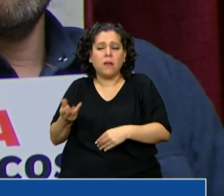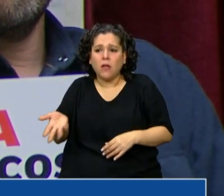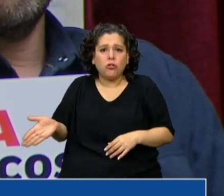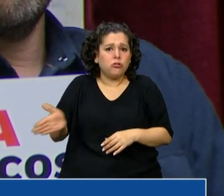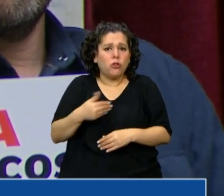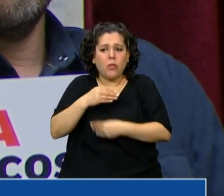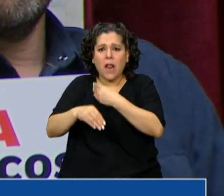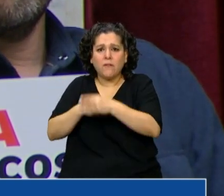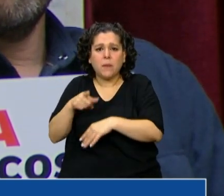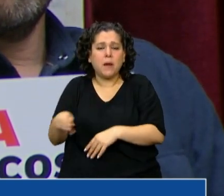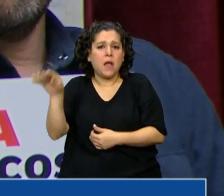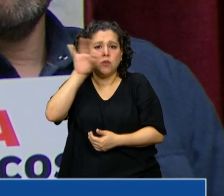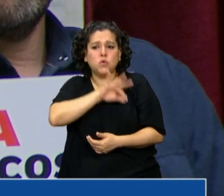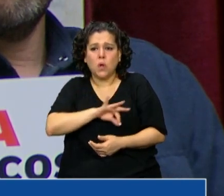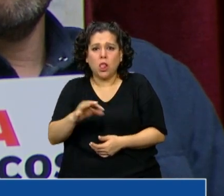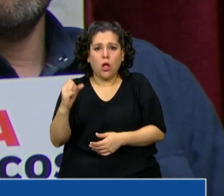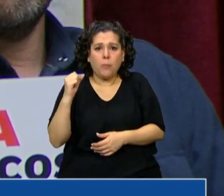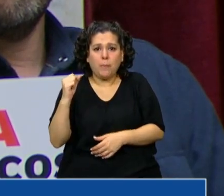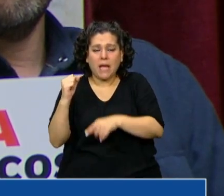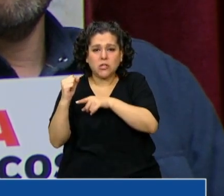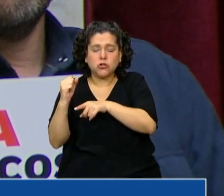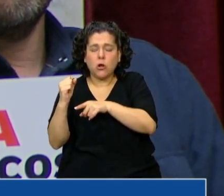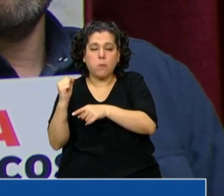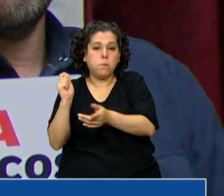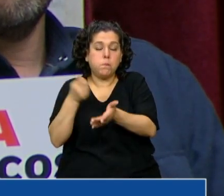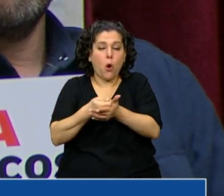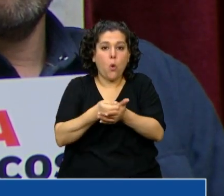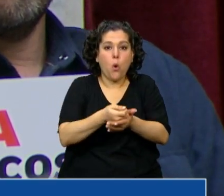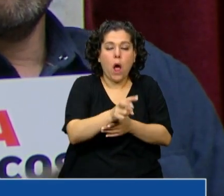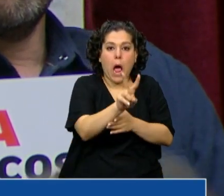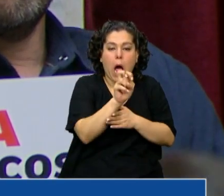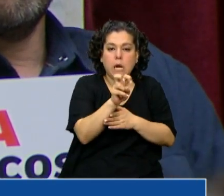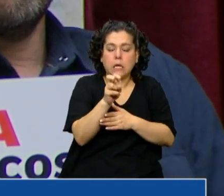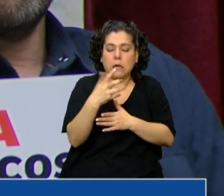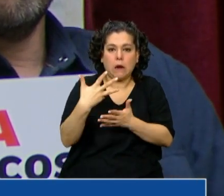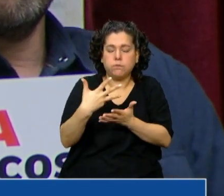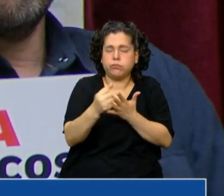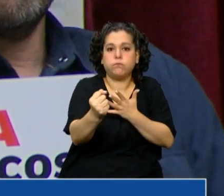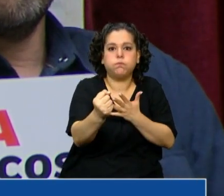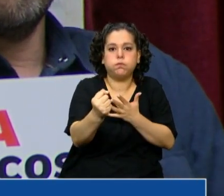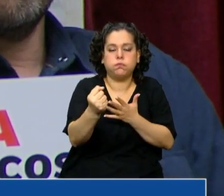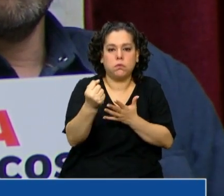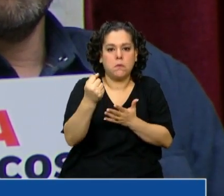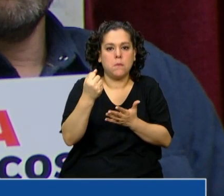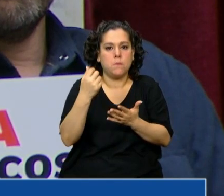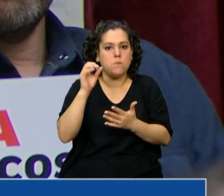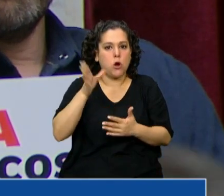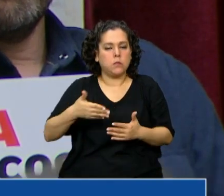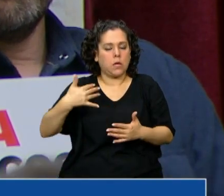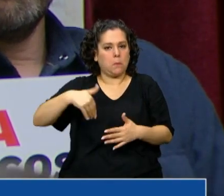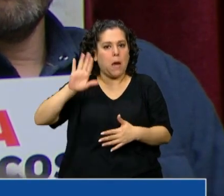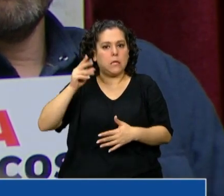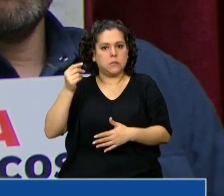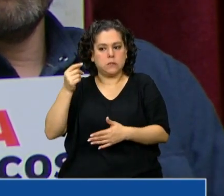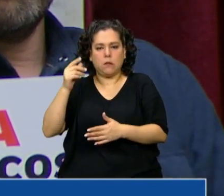el peso general de los ingresos, el alquiler se lleva una parte cada vez mayor en proporción, en porcentaje de